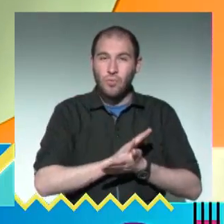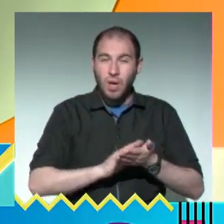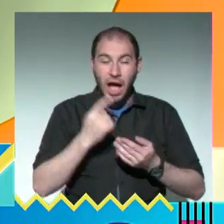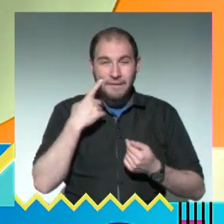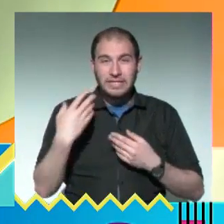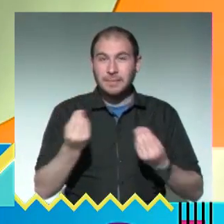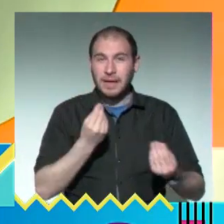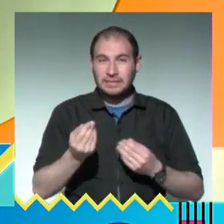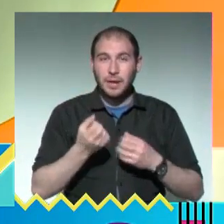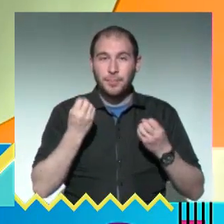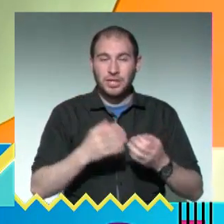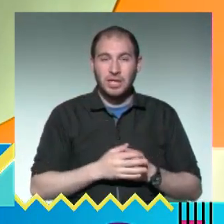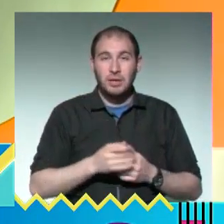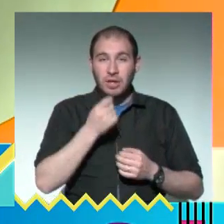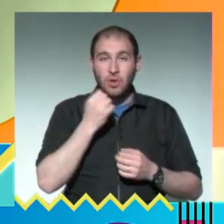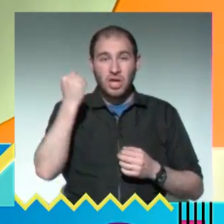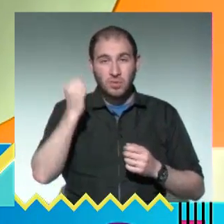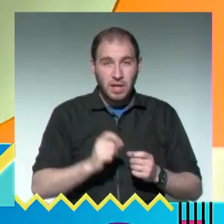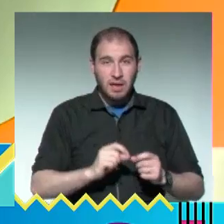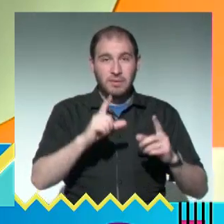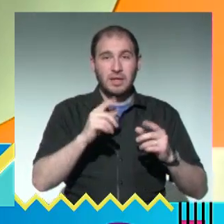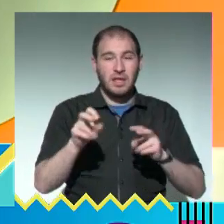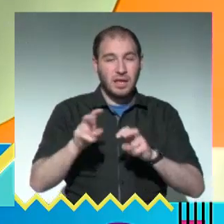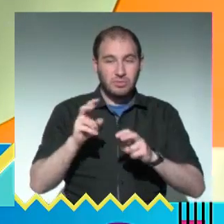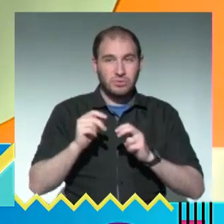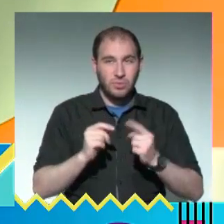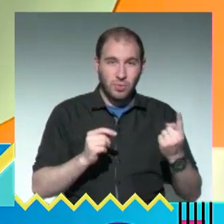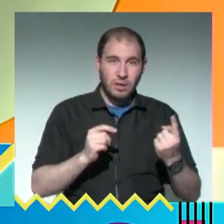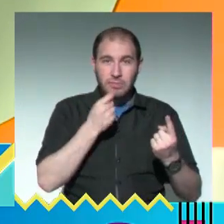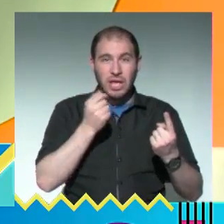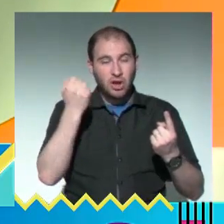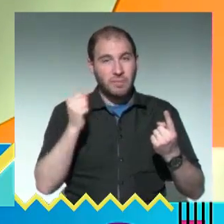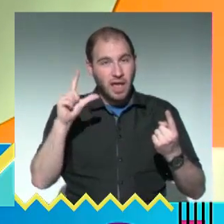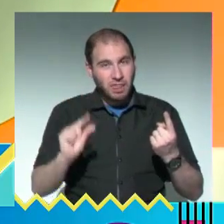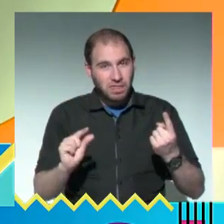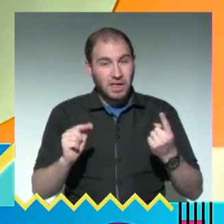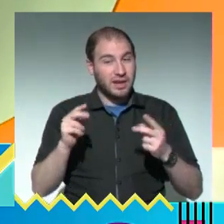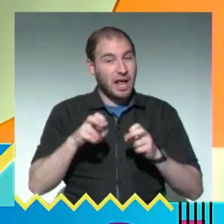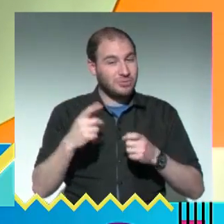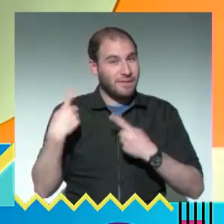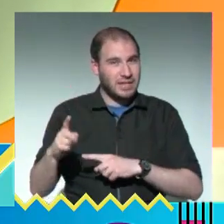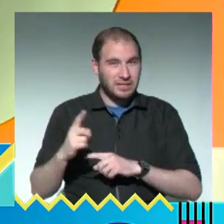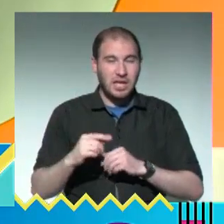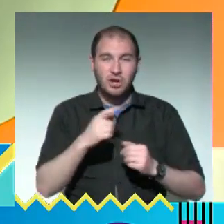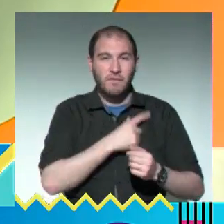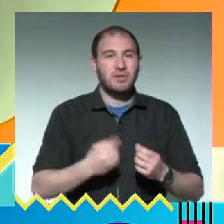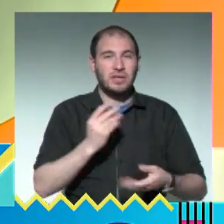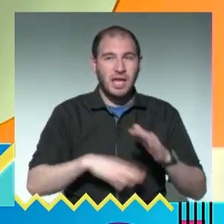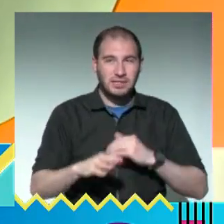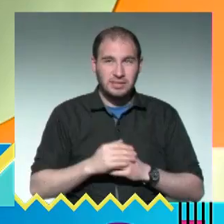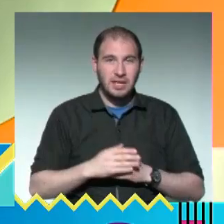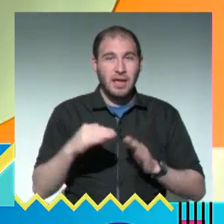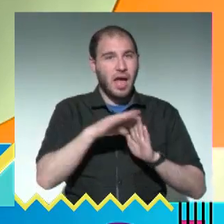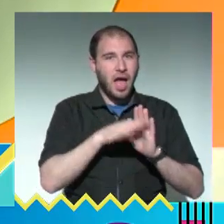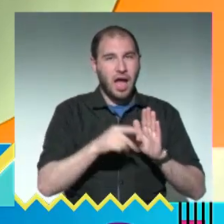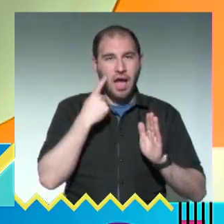llegar a pasar. ¿Por qué? Porque si la economía crece, la recaudación es una. Si la economía no crece, la recaudación es otra. Entonces el gobierno lo que tiene que hacer es fijar pautas,